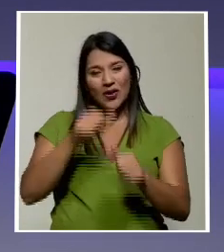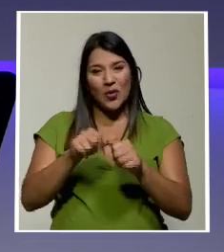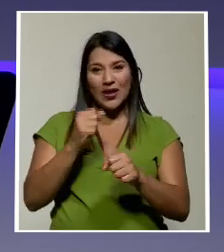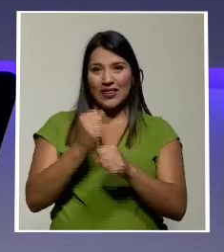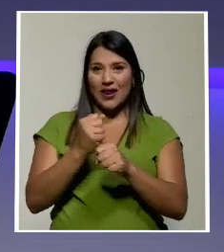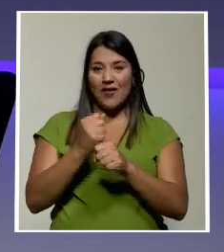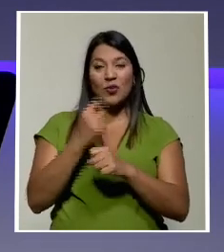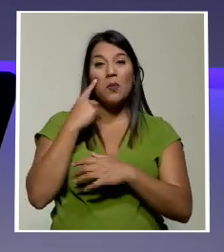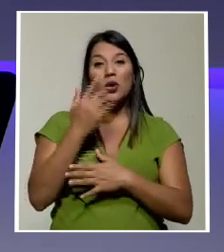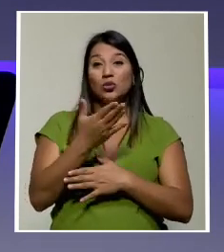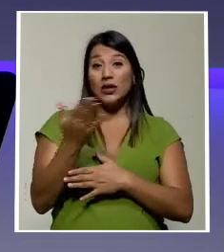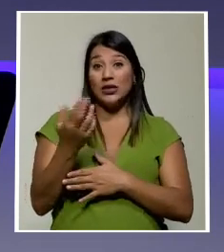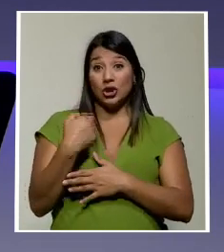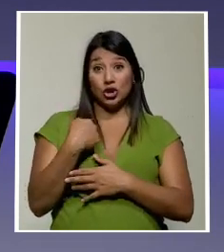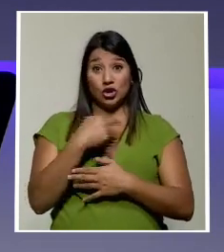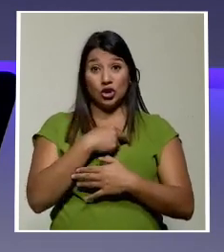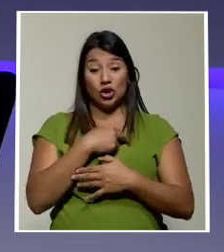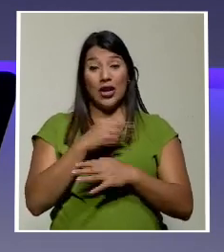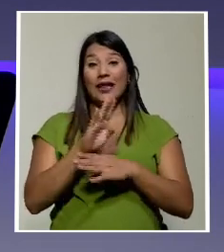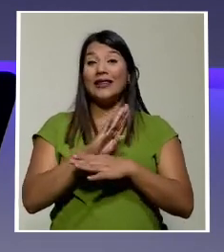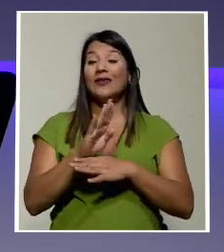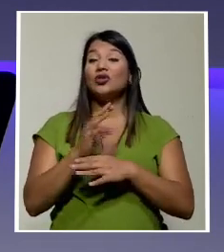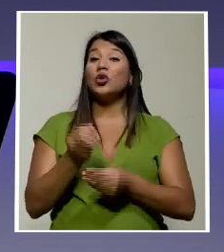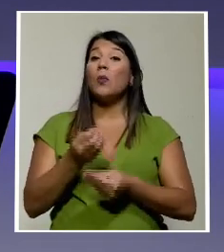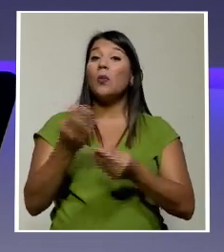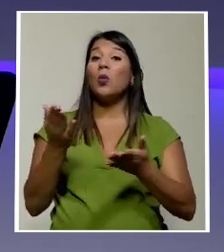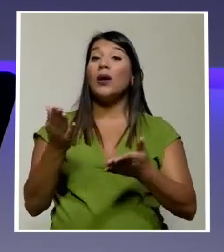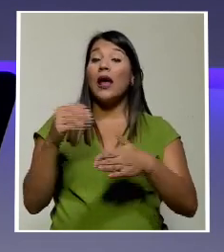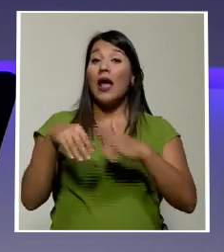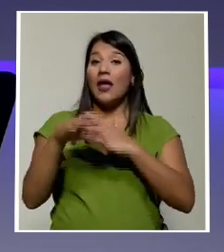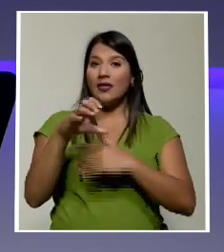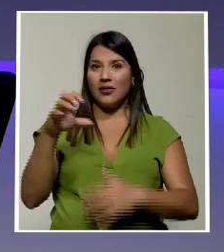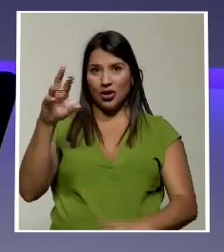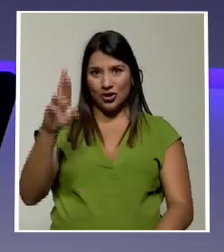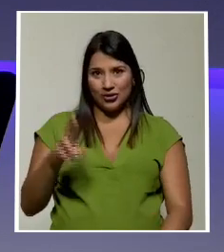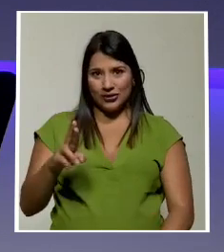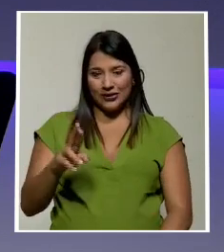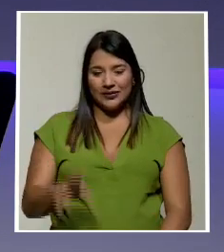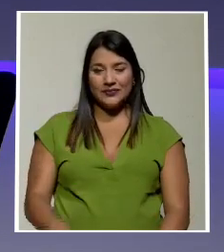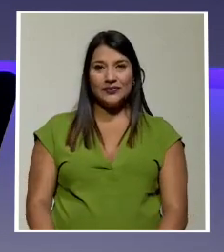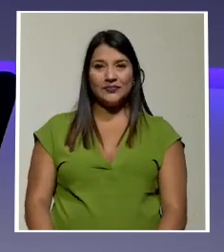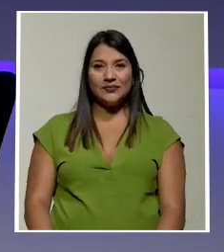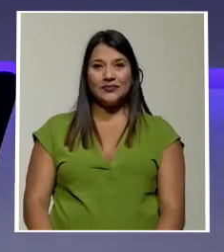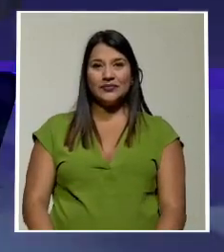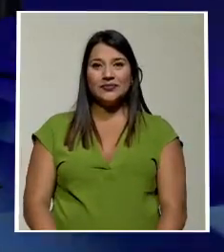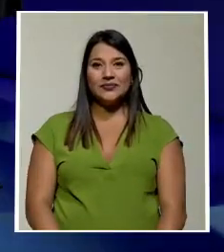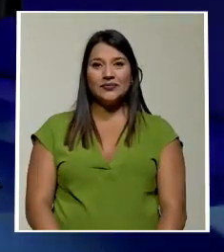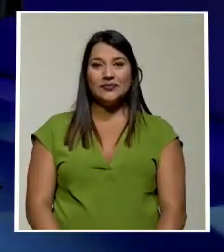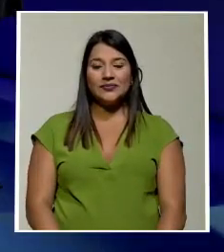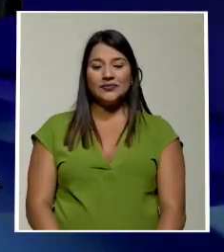trabajamos para usted. Somos la televisión pública de Costa Rica.